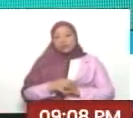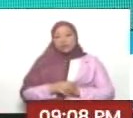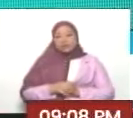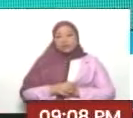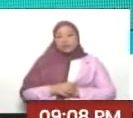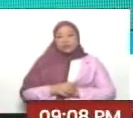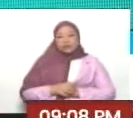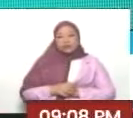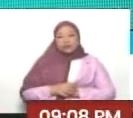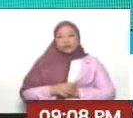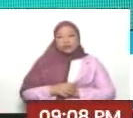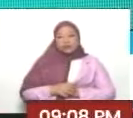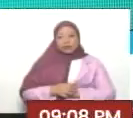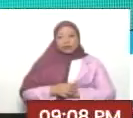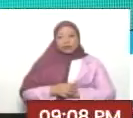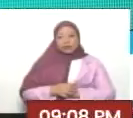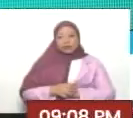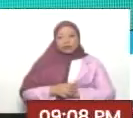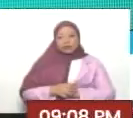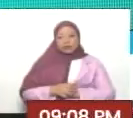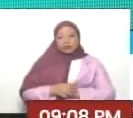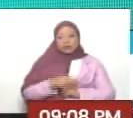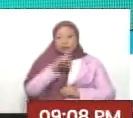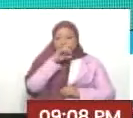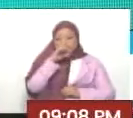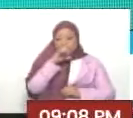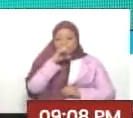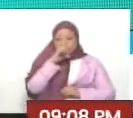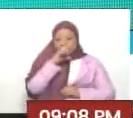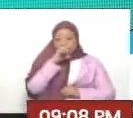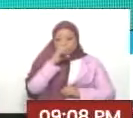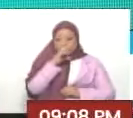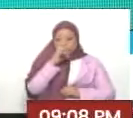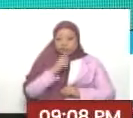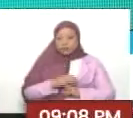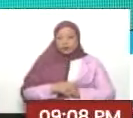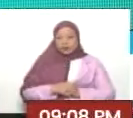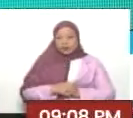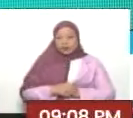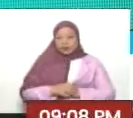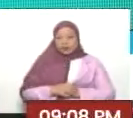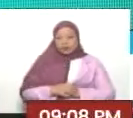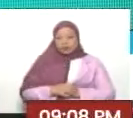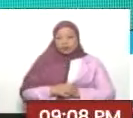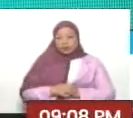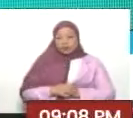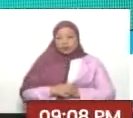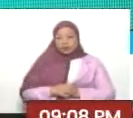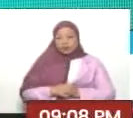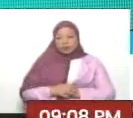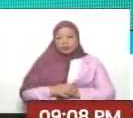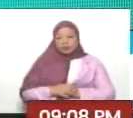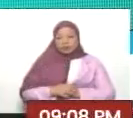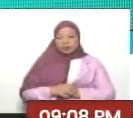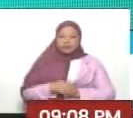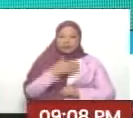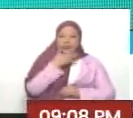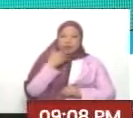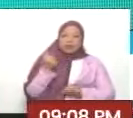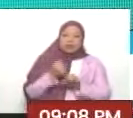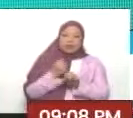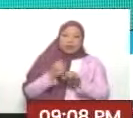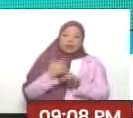afrodescendientes, y bueno, venimos, como le digo,